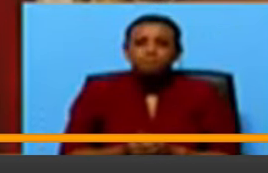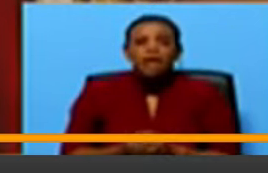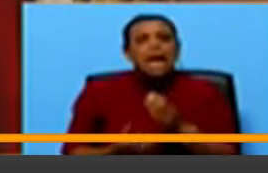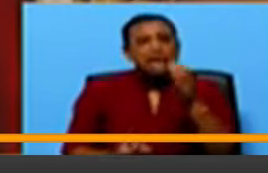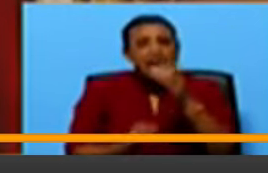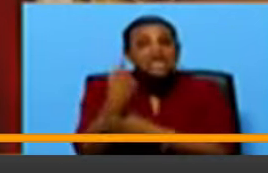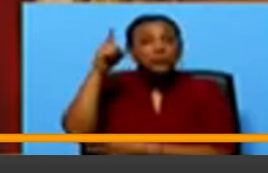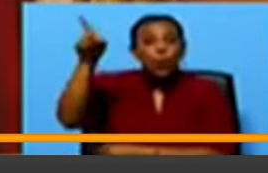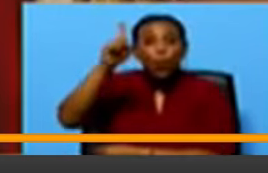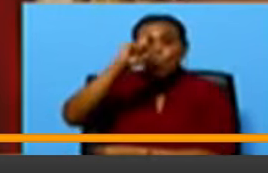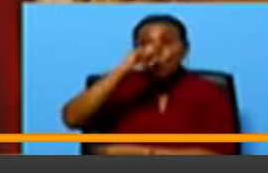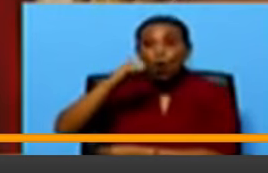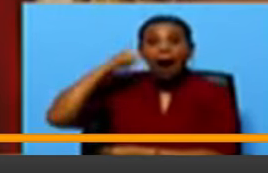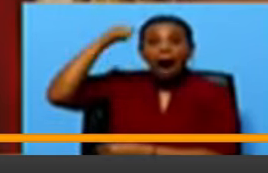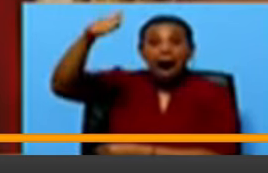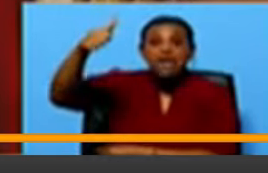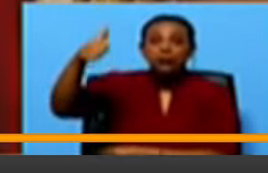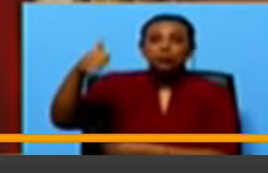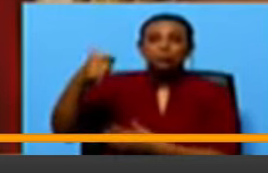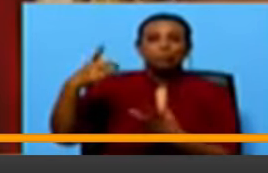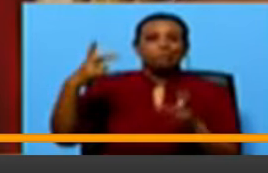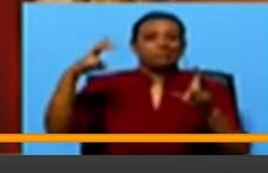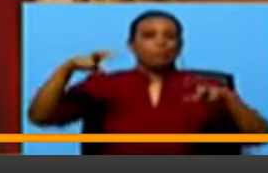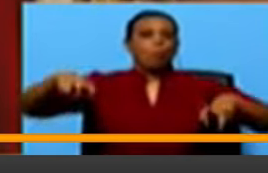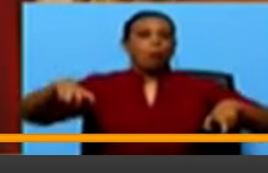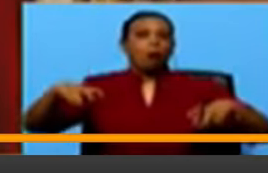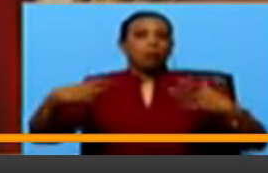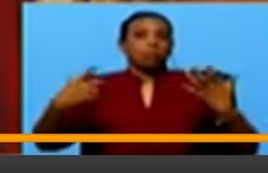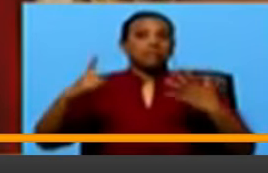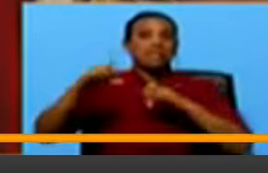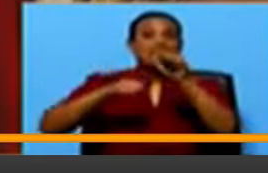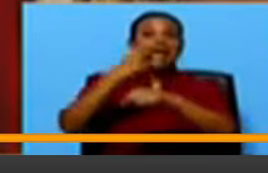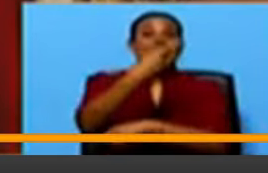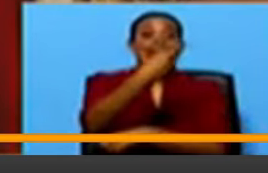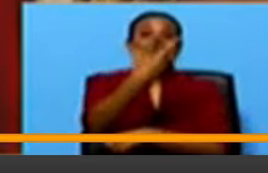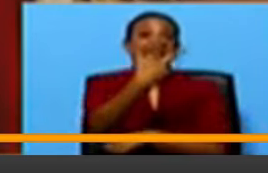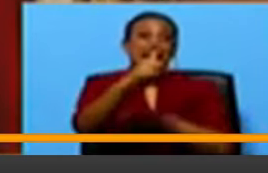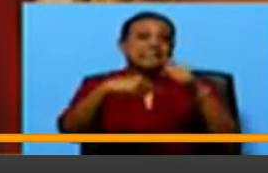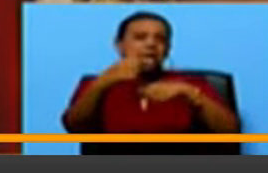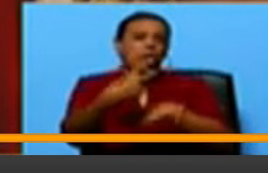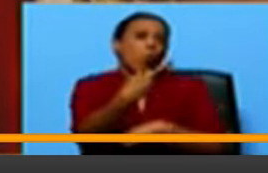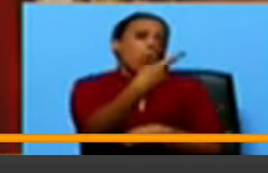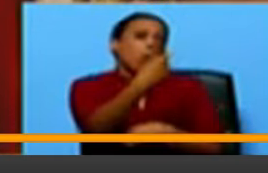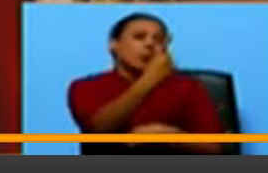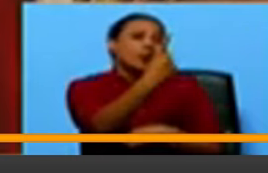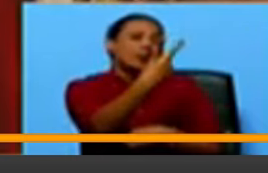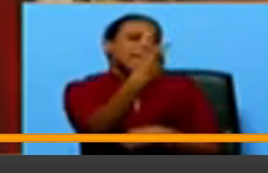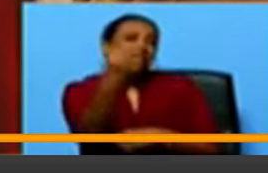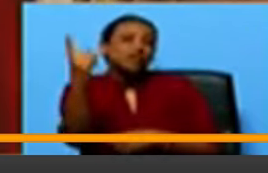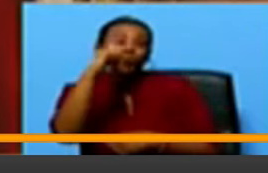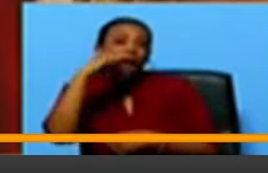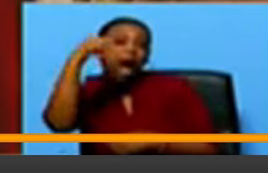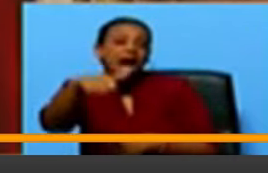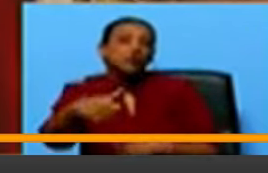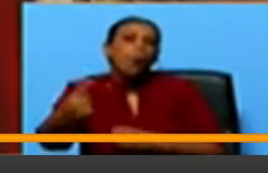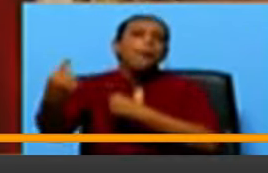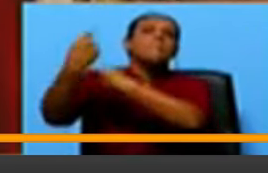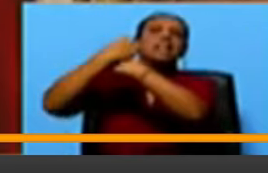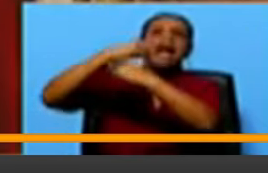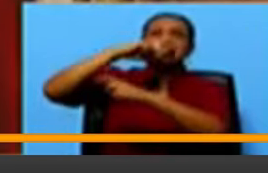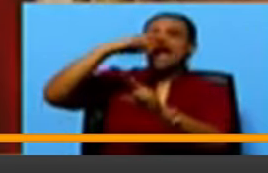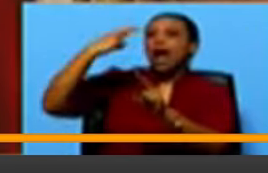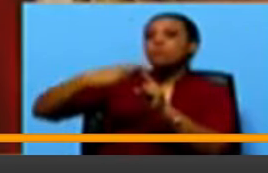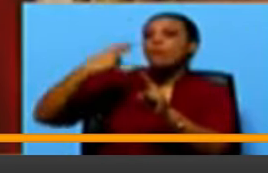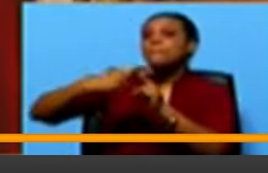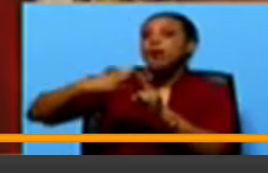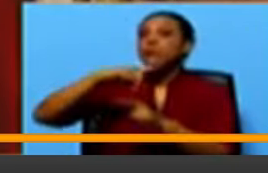Construyeron aquel fantasma de tiene 2-3 siglos, de la famosa amenaza rusa,